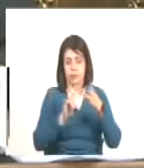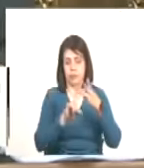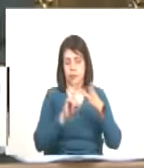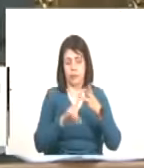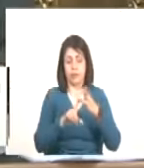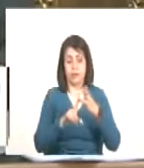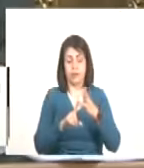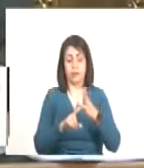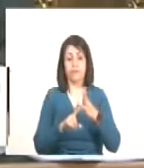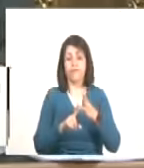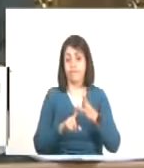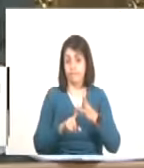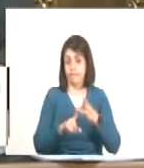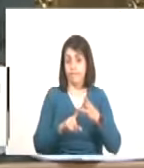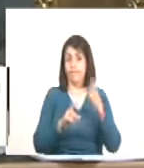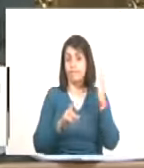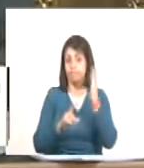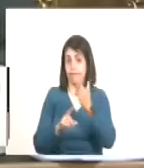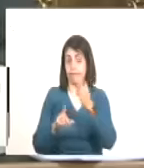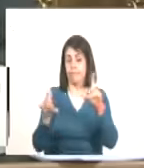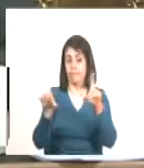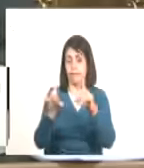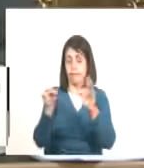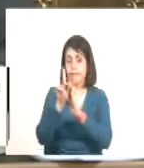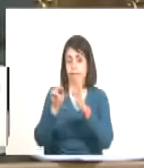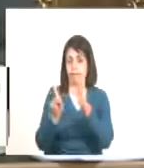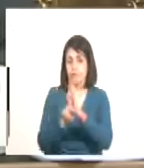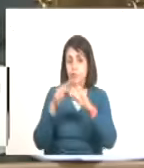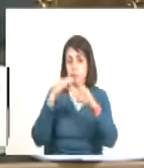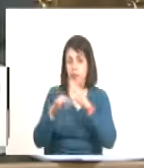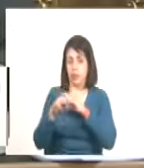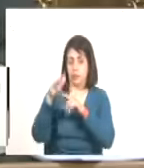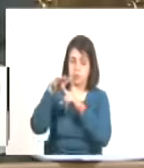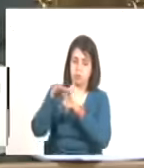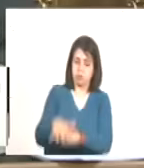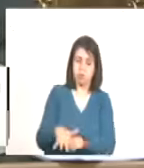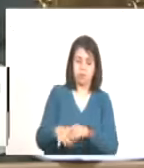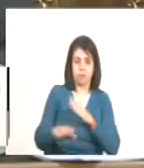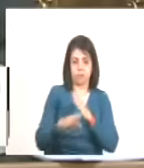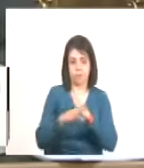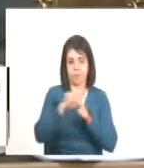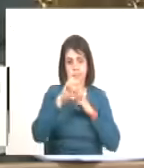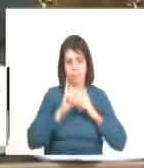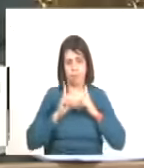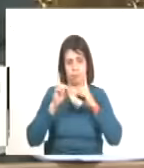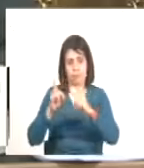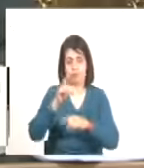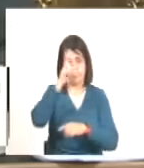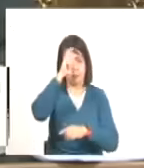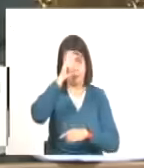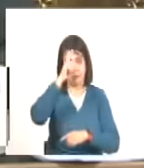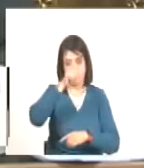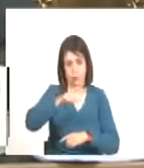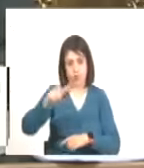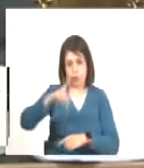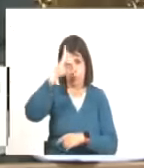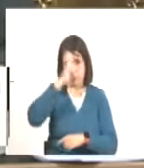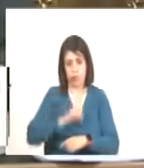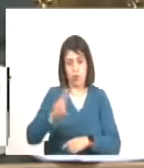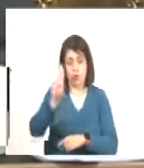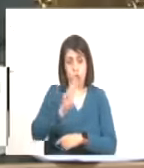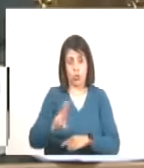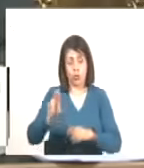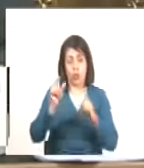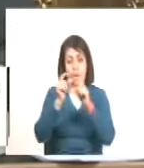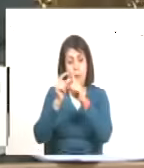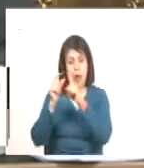3. Sancionar cualquier programa, mensaje o texto que denigre o atente contra la dignidad de estas personas. Asimismo, asegurar el uso de los